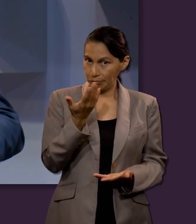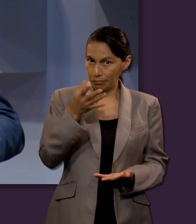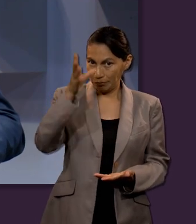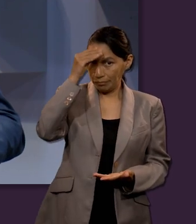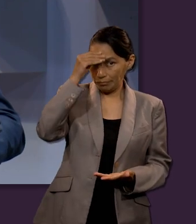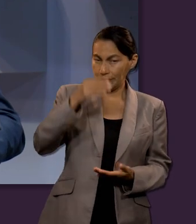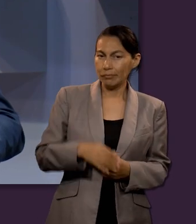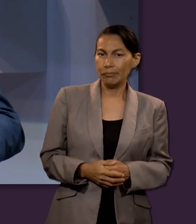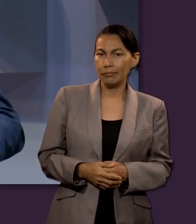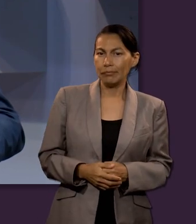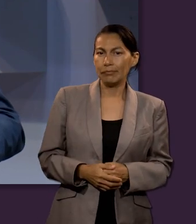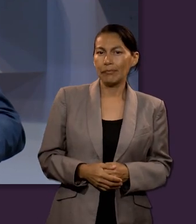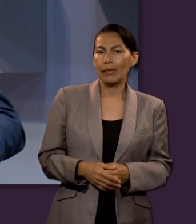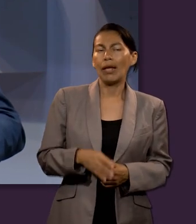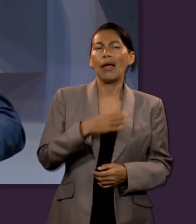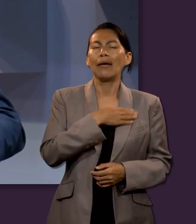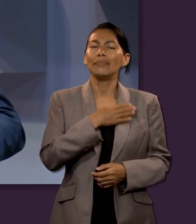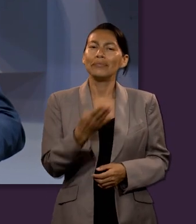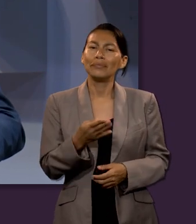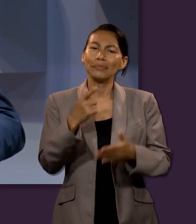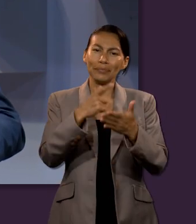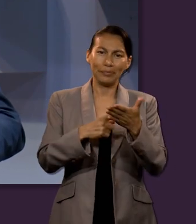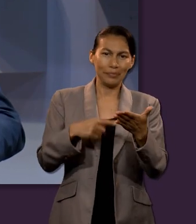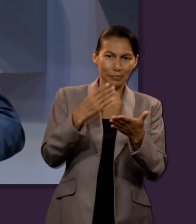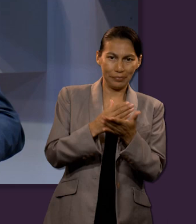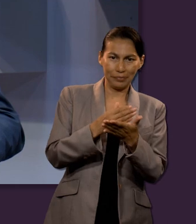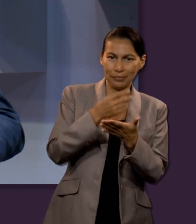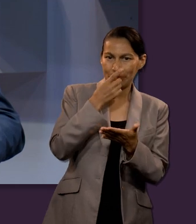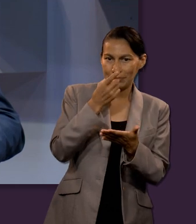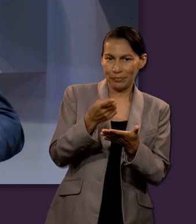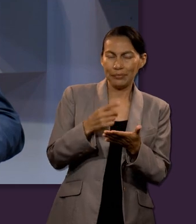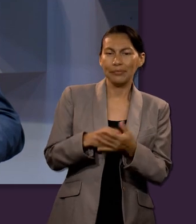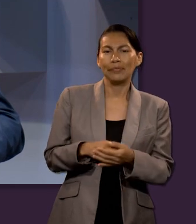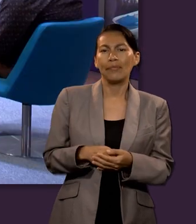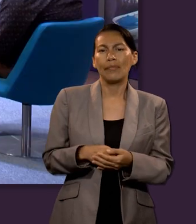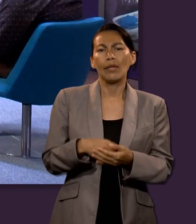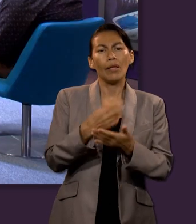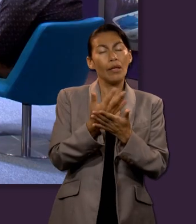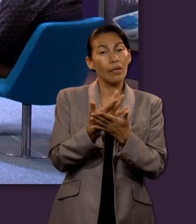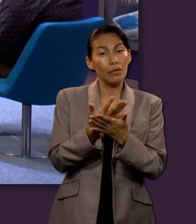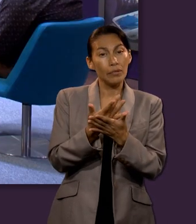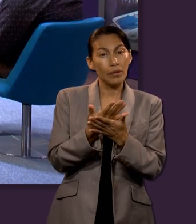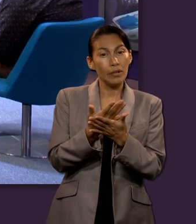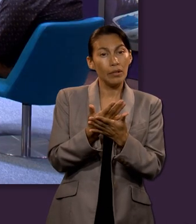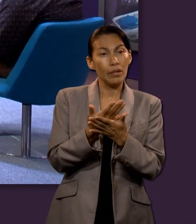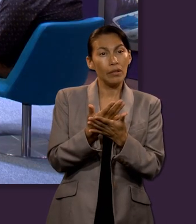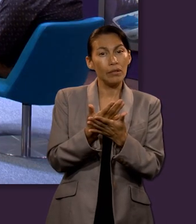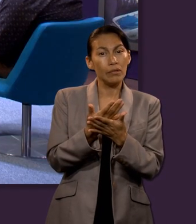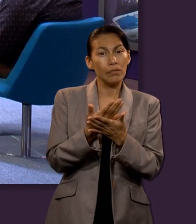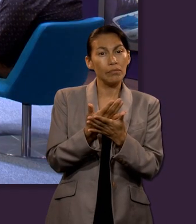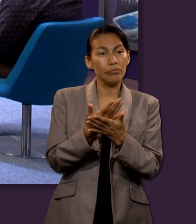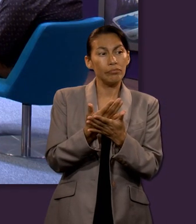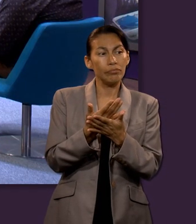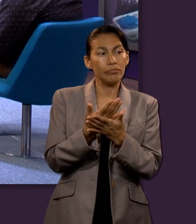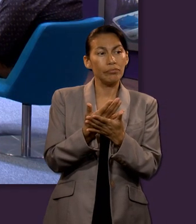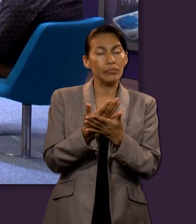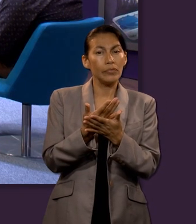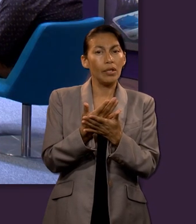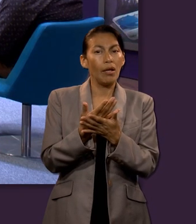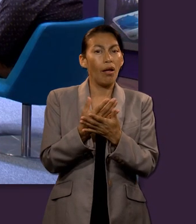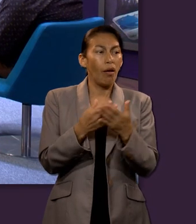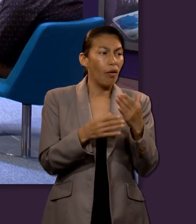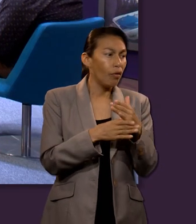algunas de las razones espirituales para esperar qué es lo que nos dicen bueno la lección menciona algunas